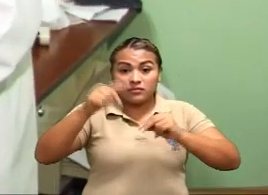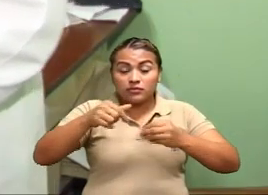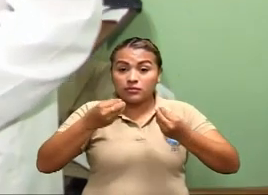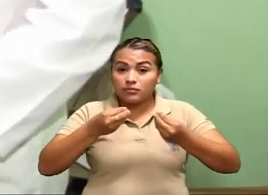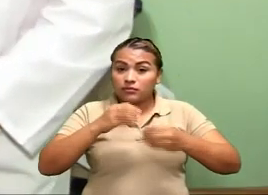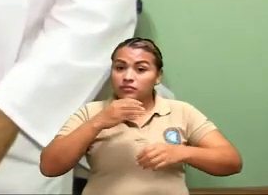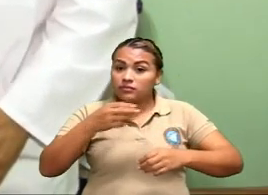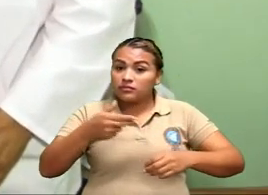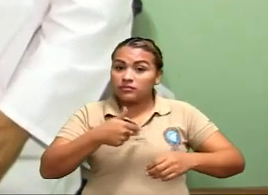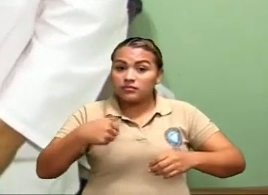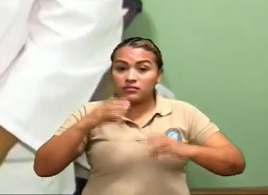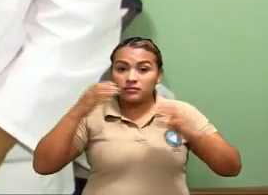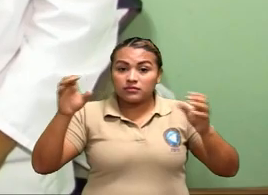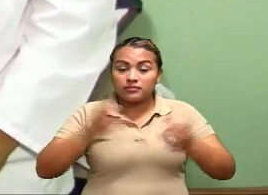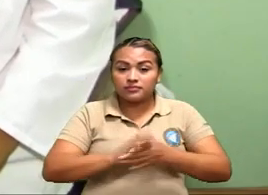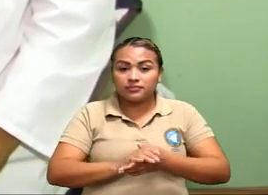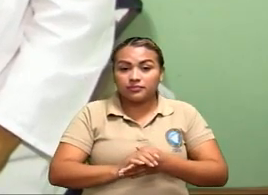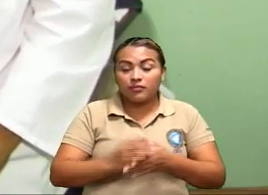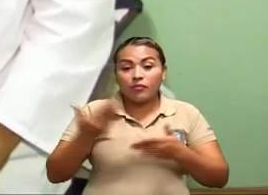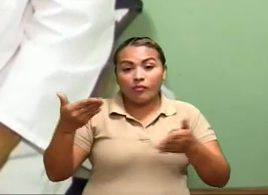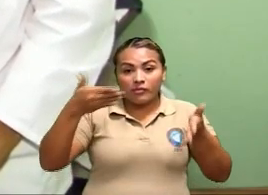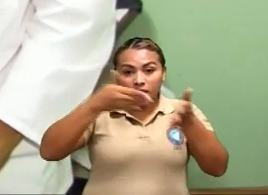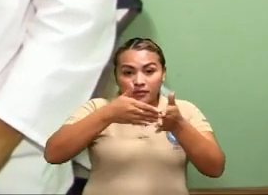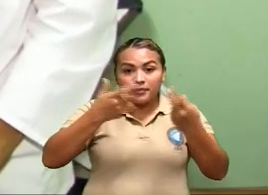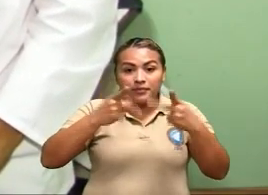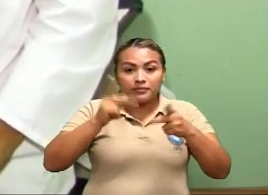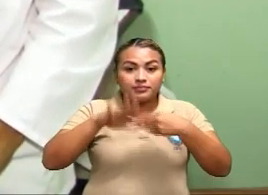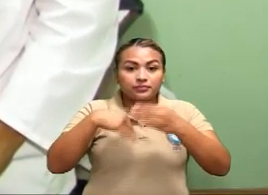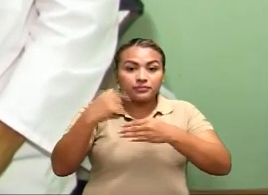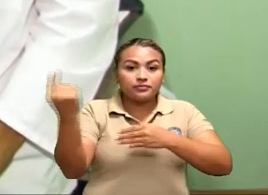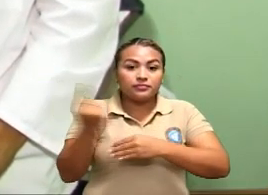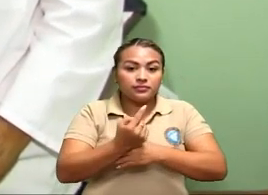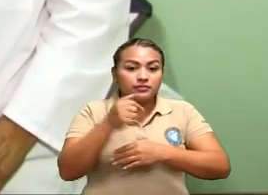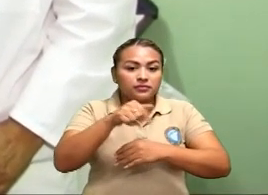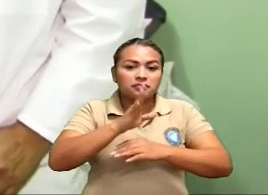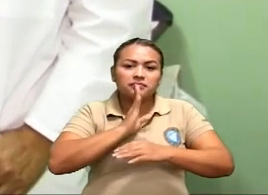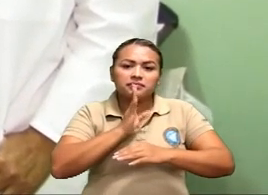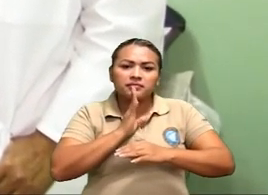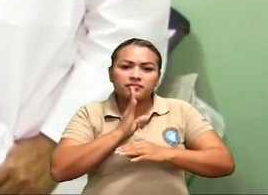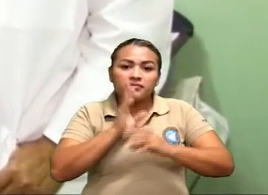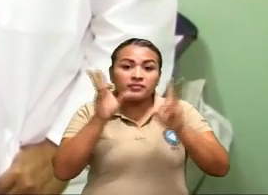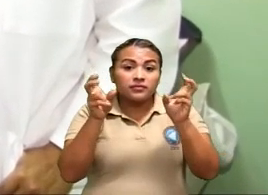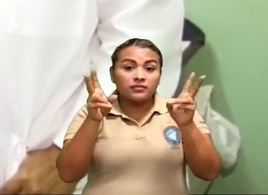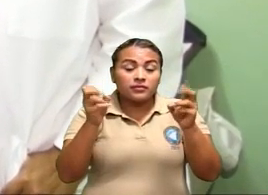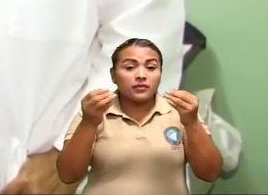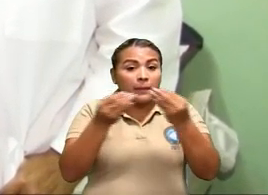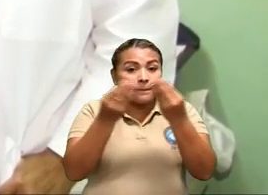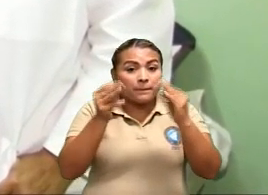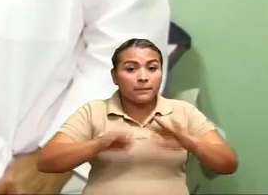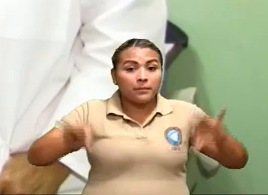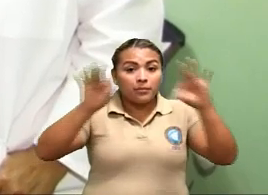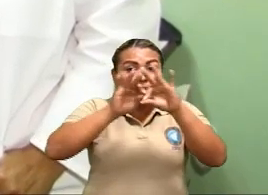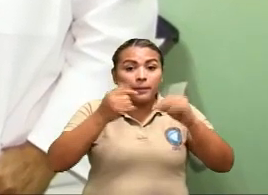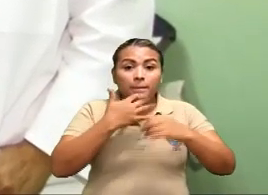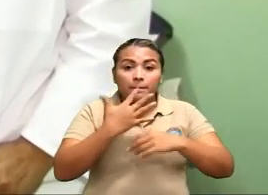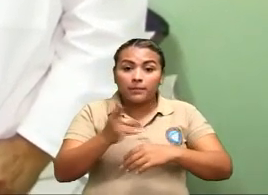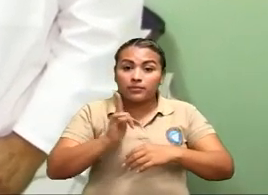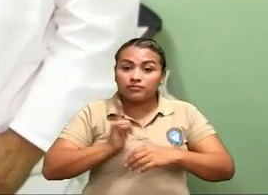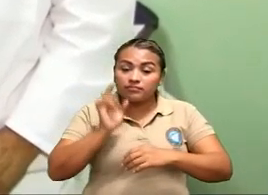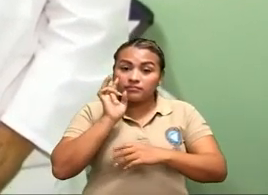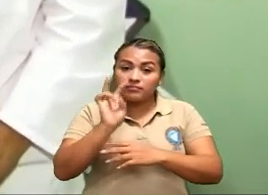Licenciada, nos vamos a una pausa, ¿le parece? Cuando regresemos podemos seguir hablando de este tema tan fundamental, porque tiene que ver con el